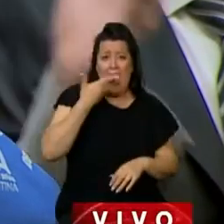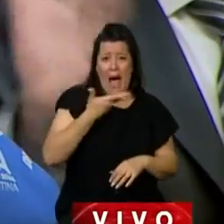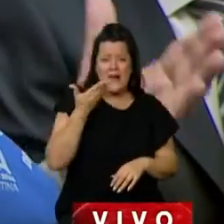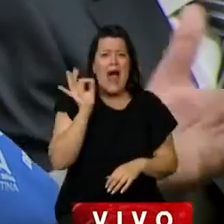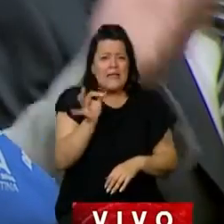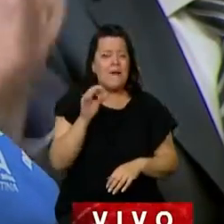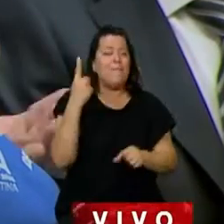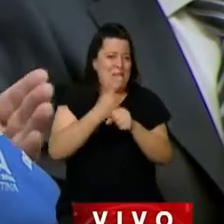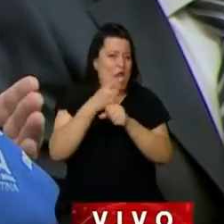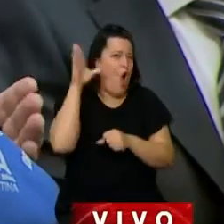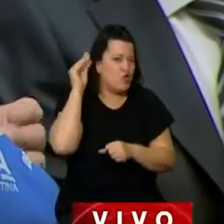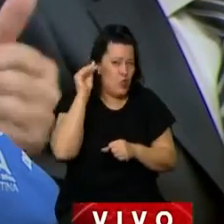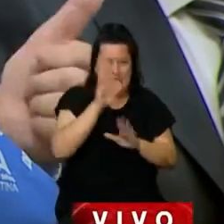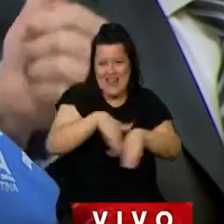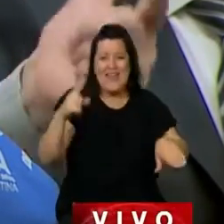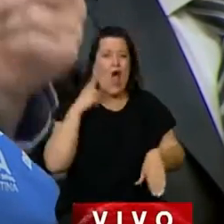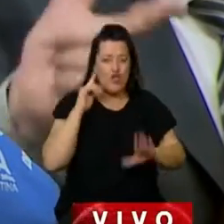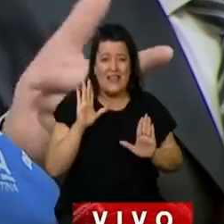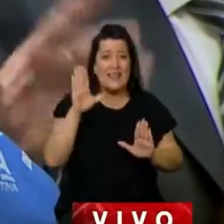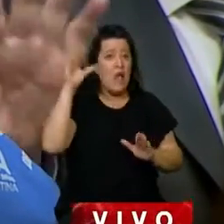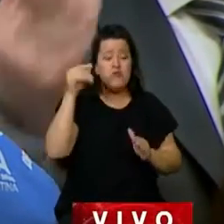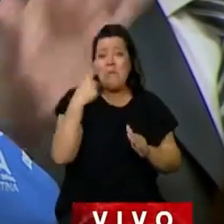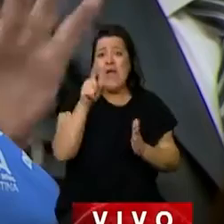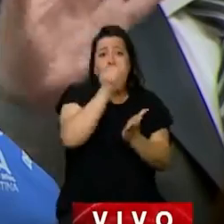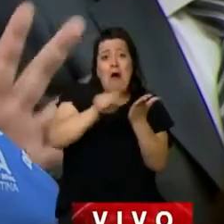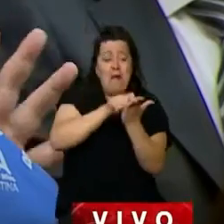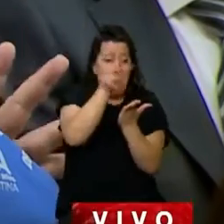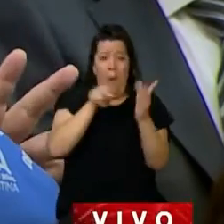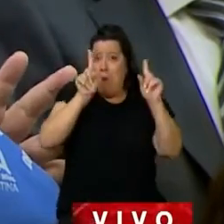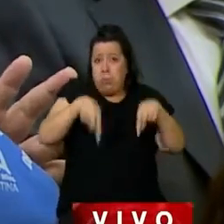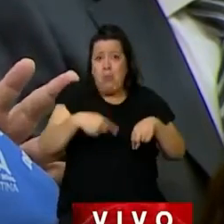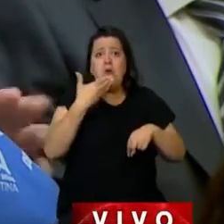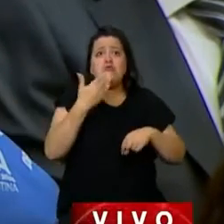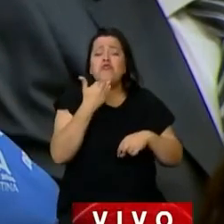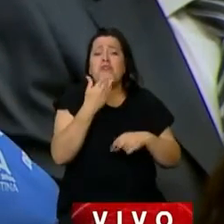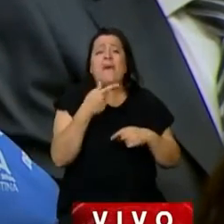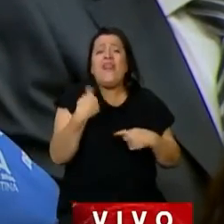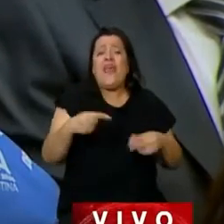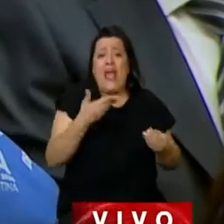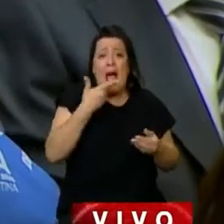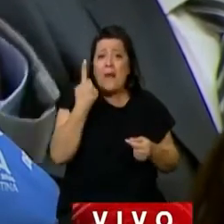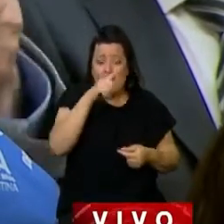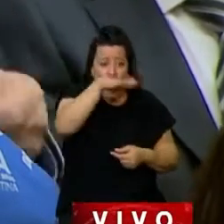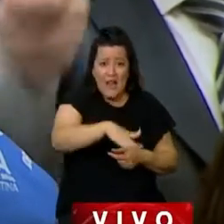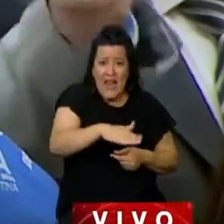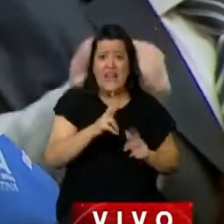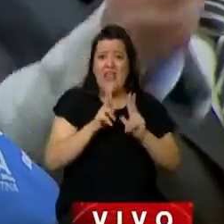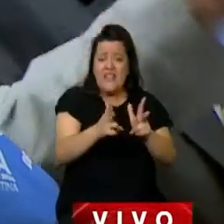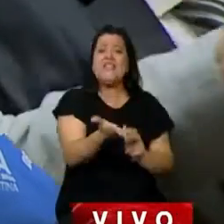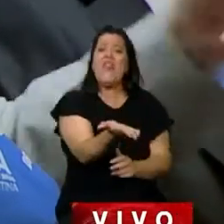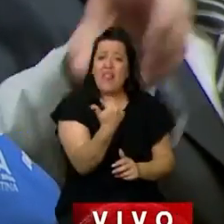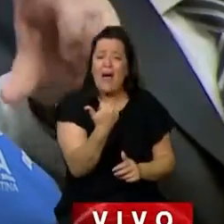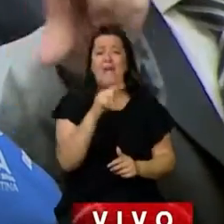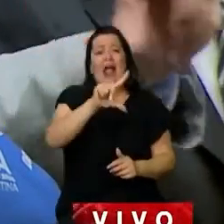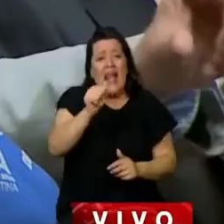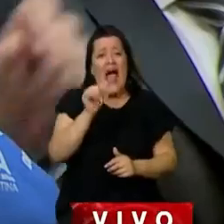sabemos escuchar primero, sabemos hablar, pero no sabemos leer ni escribir, no sabemos de lo que estamos hablando. Sin embargo, ese chico dice, dame la